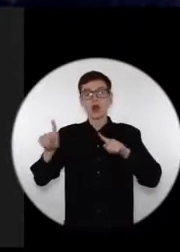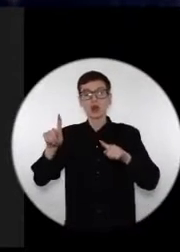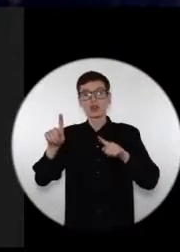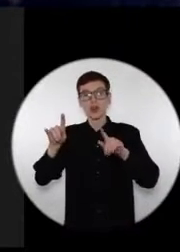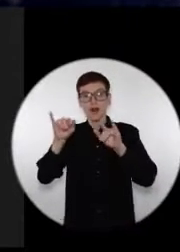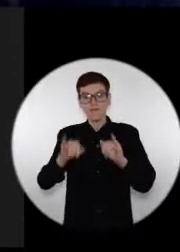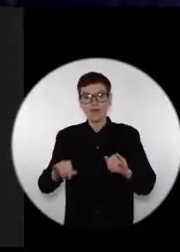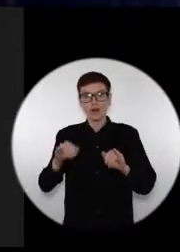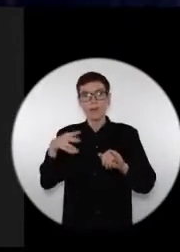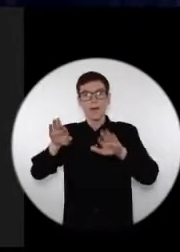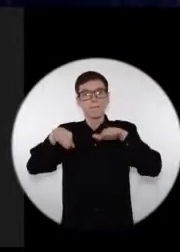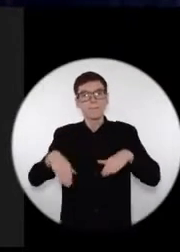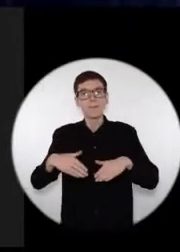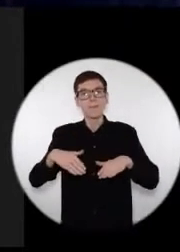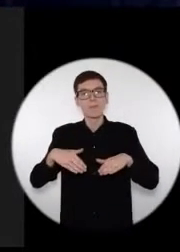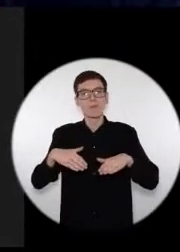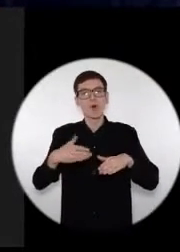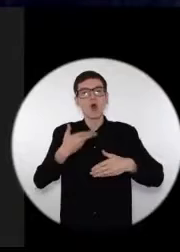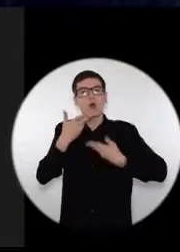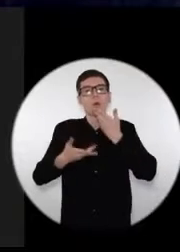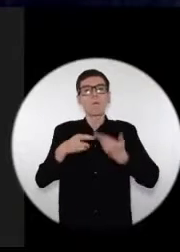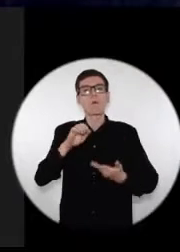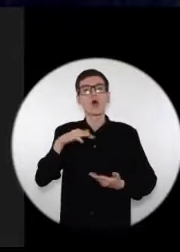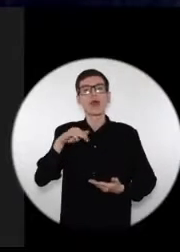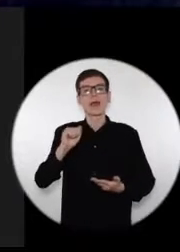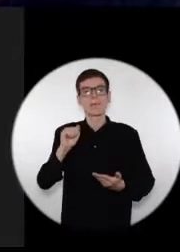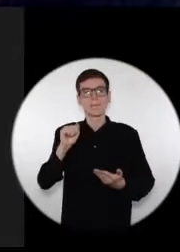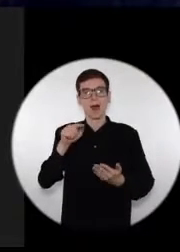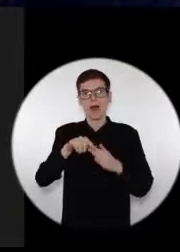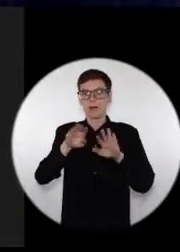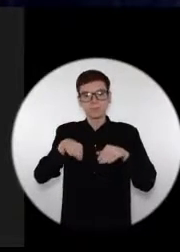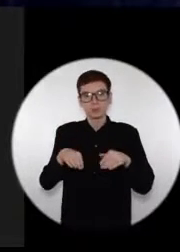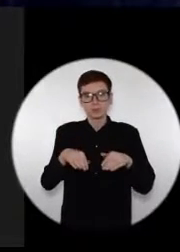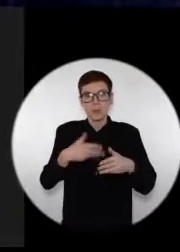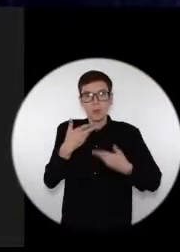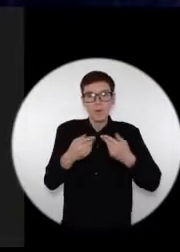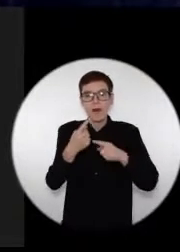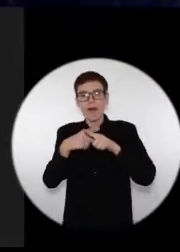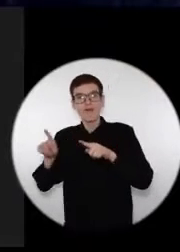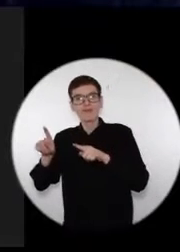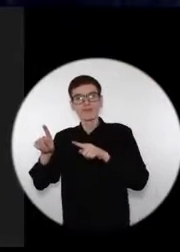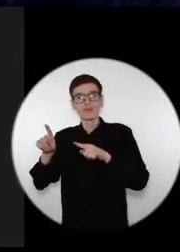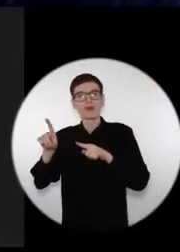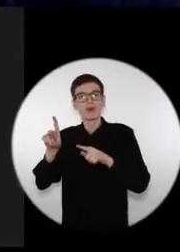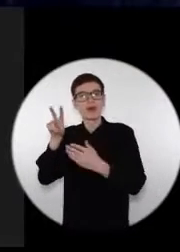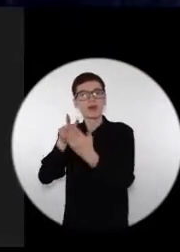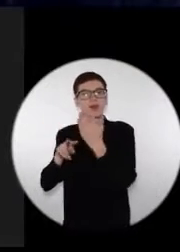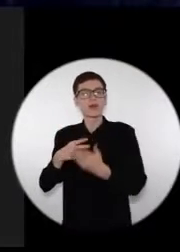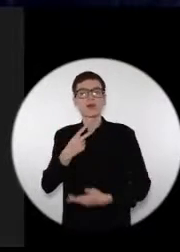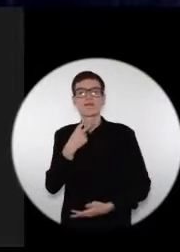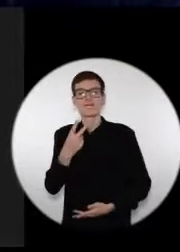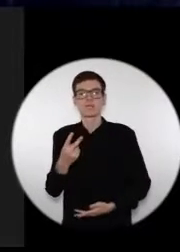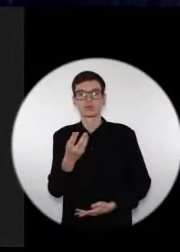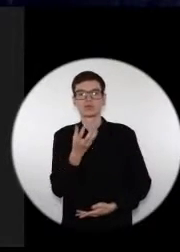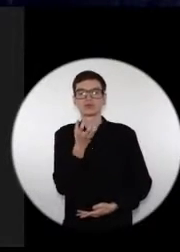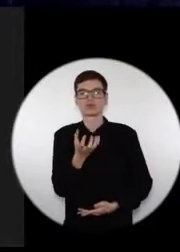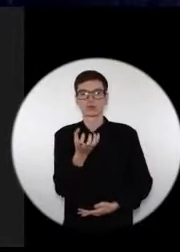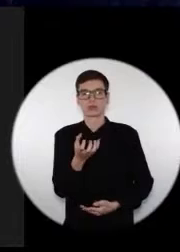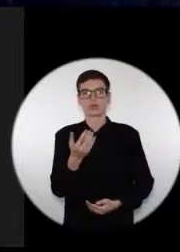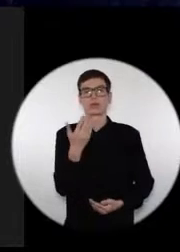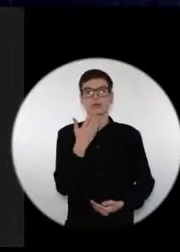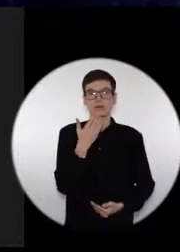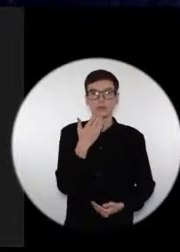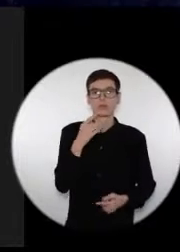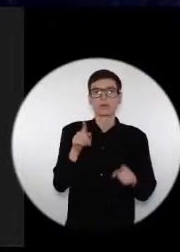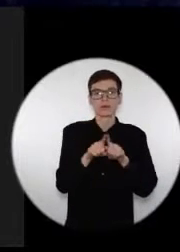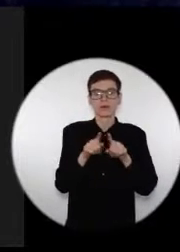encontré otra versión de este mismo poema pero leído por el propio gonzalo rojas entonces ahí